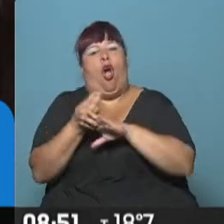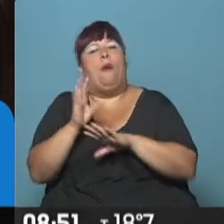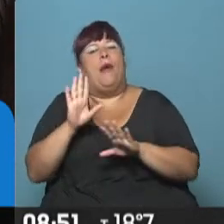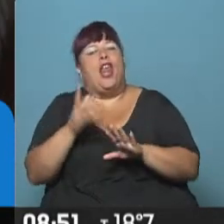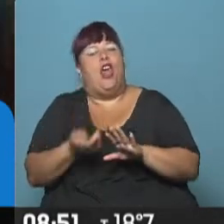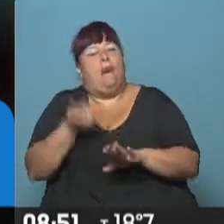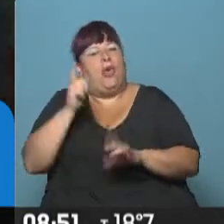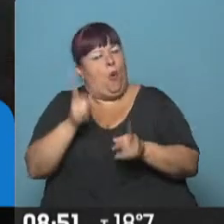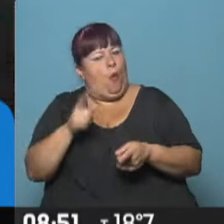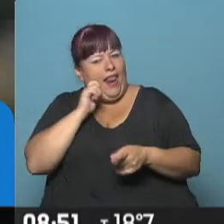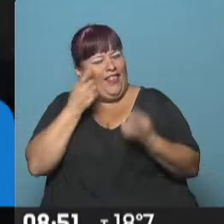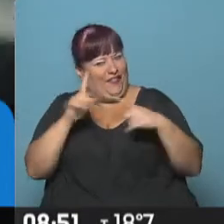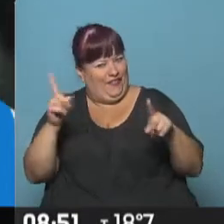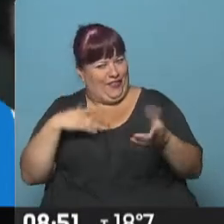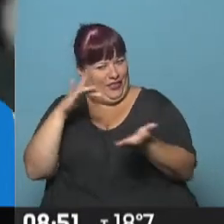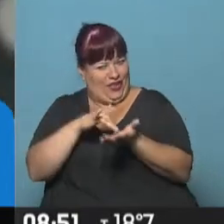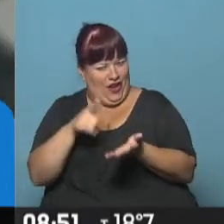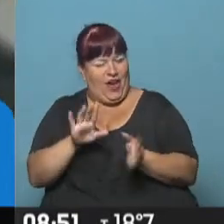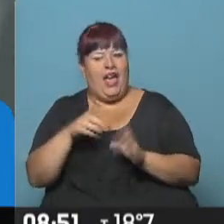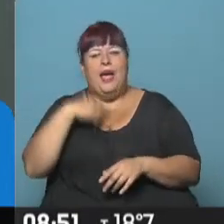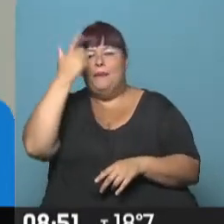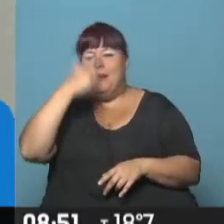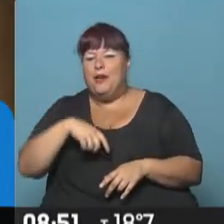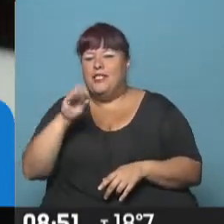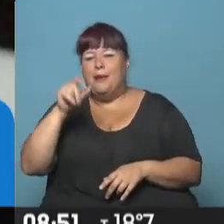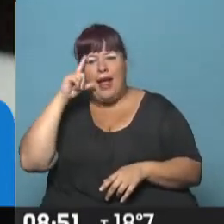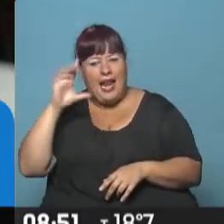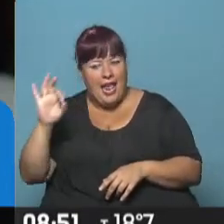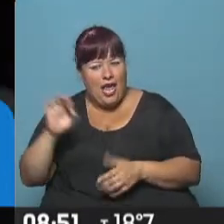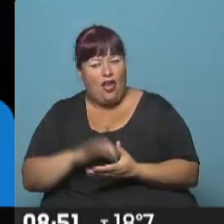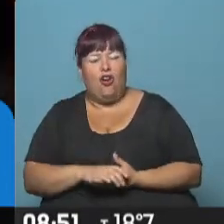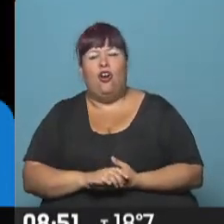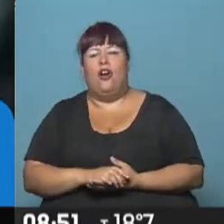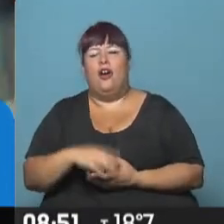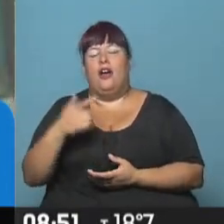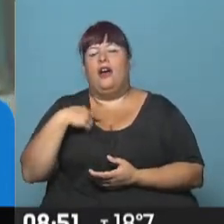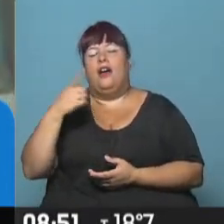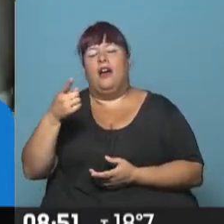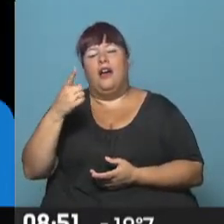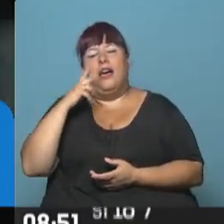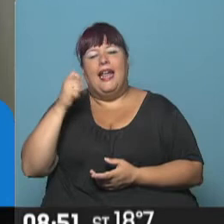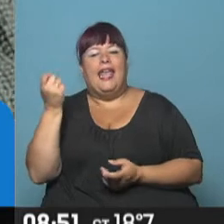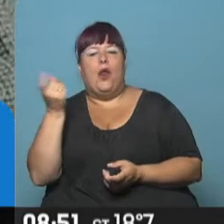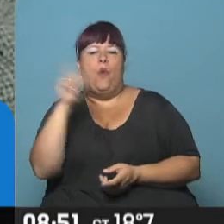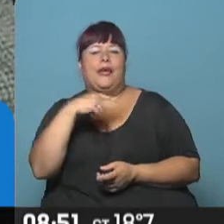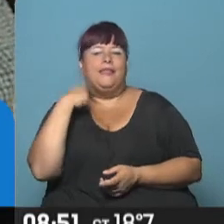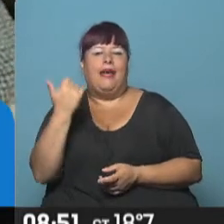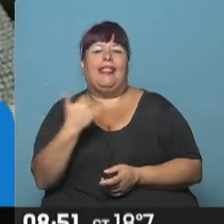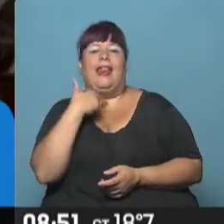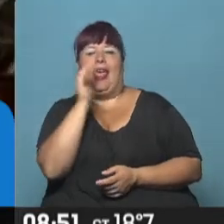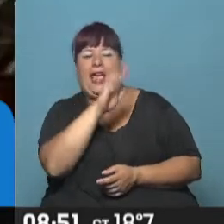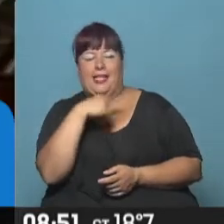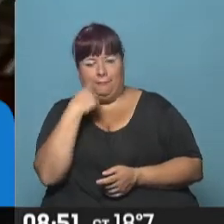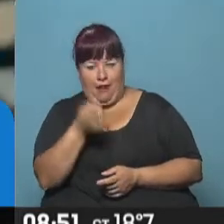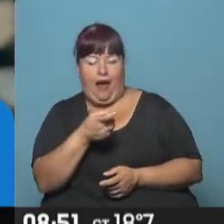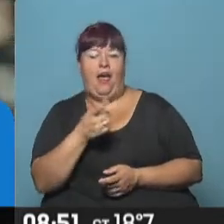experiencia participar. Mi personaje se llama Leo, es un pianista que quiere volver a España porque tiene una hija allá